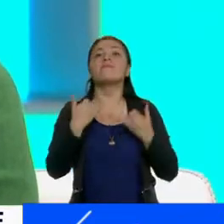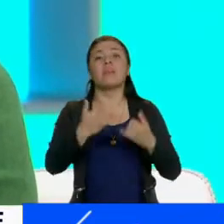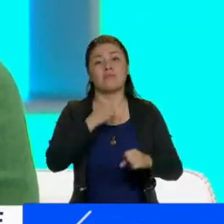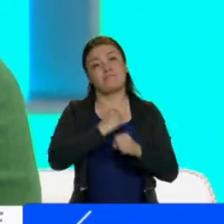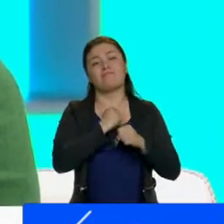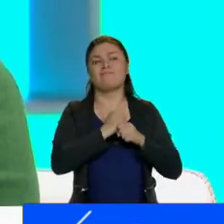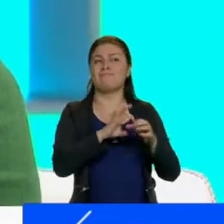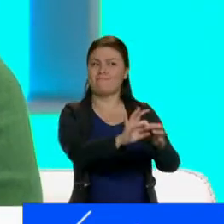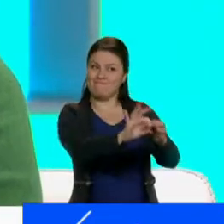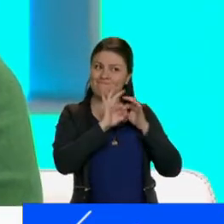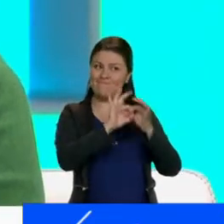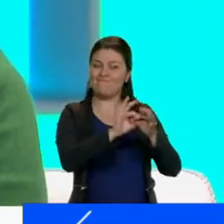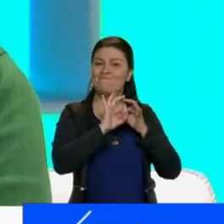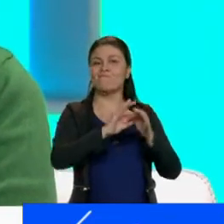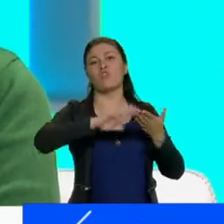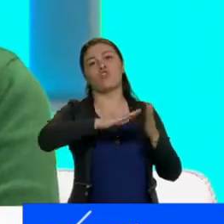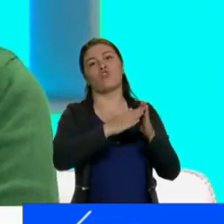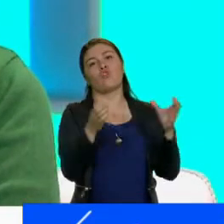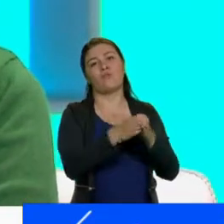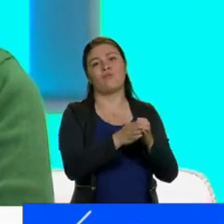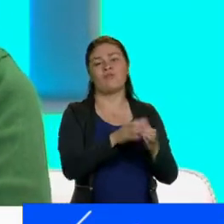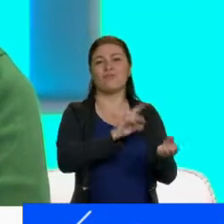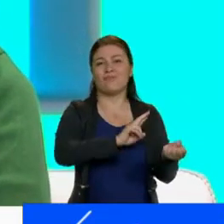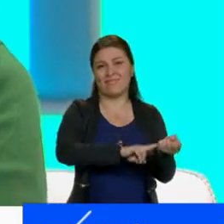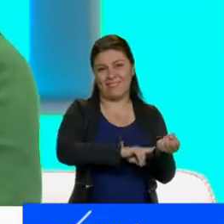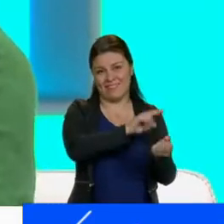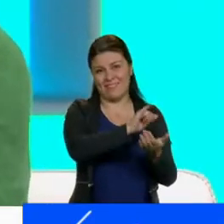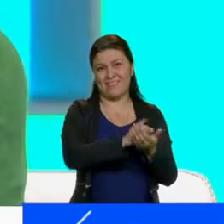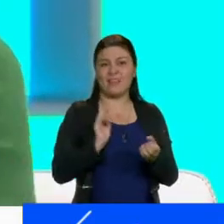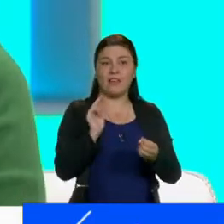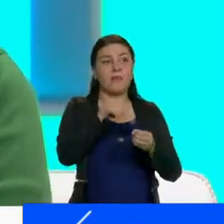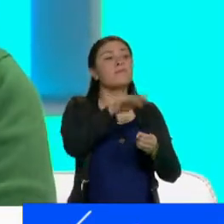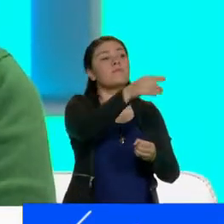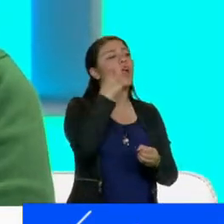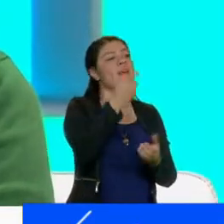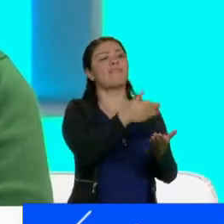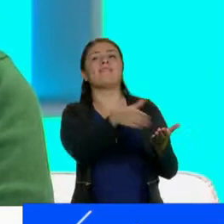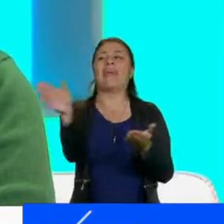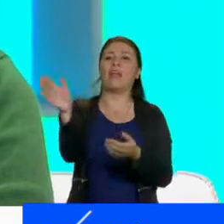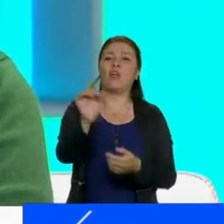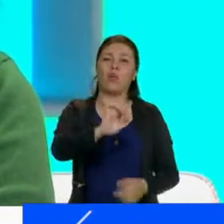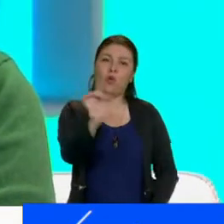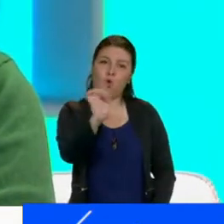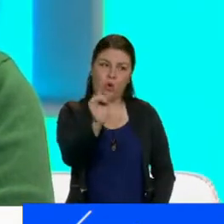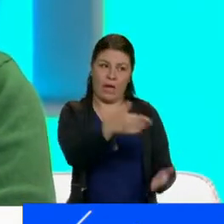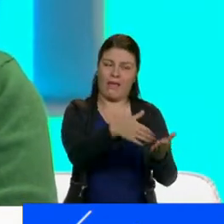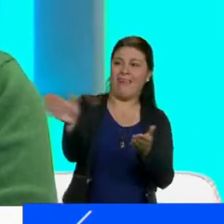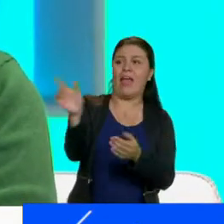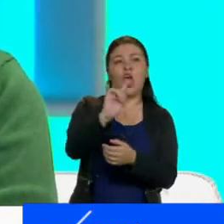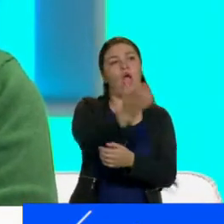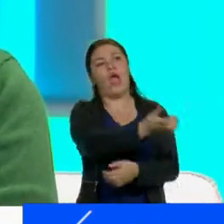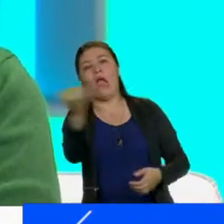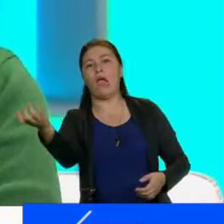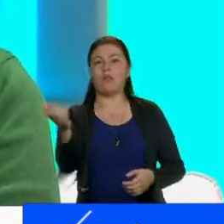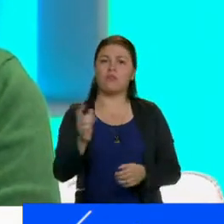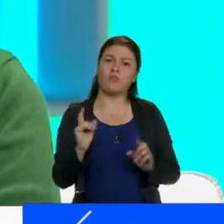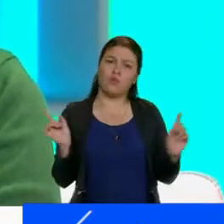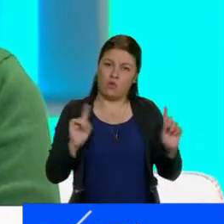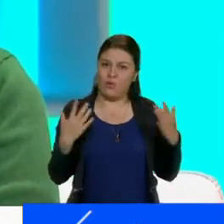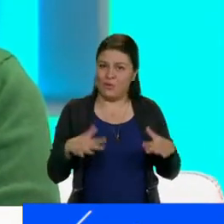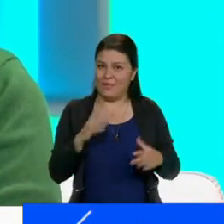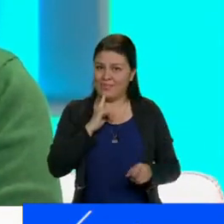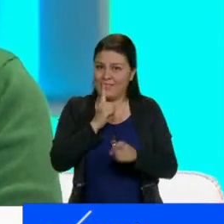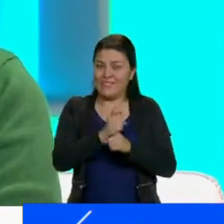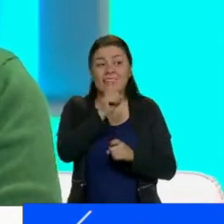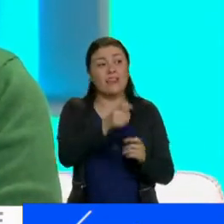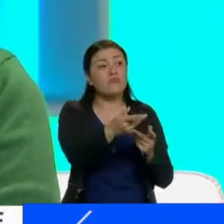comunidades étnicas, no para decirles es que está aquí y muévase, porque pues no sé eso qué tan fácil sea, pero sí para